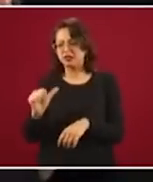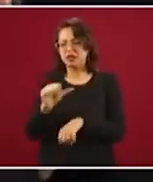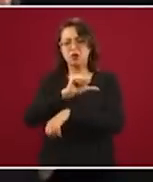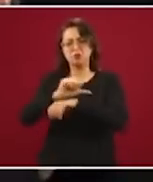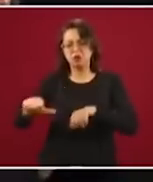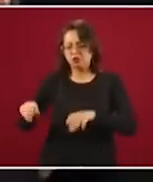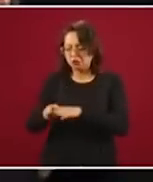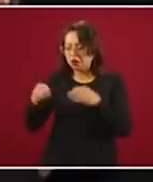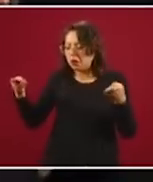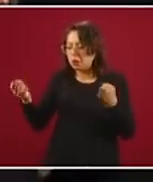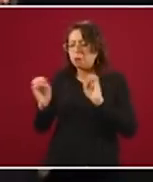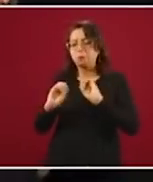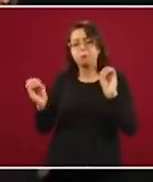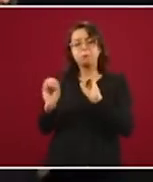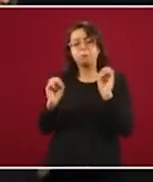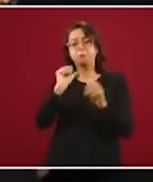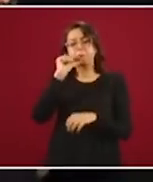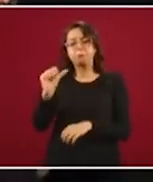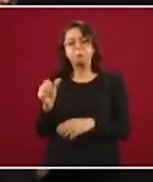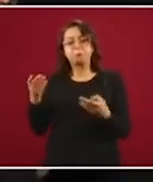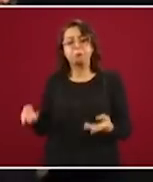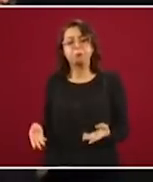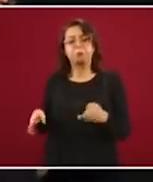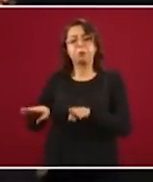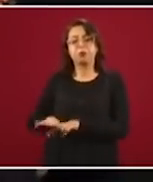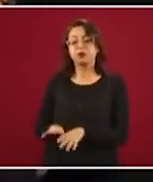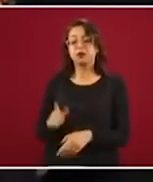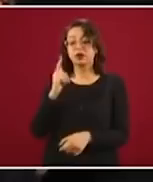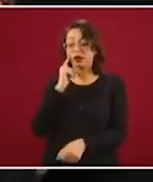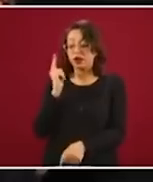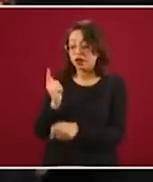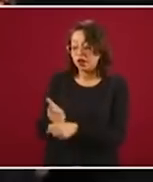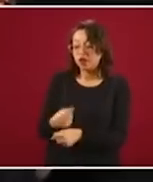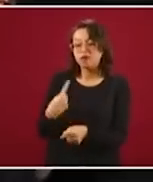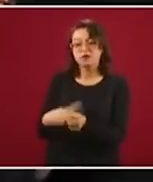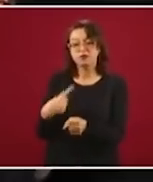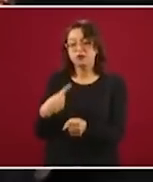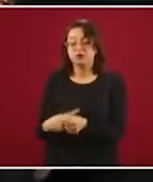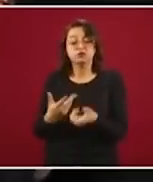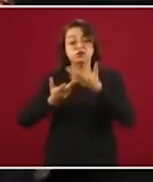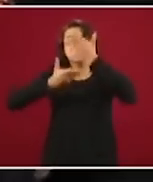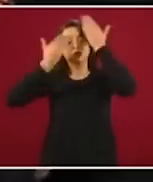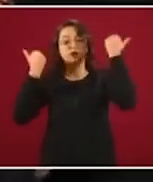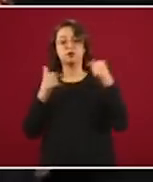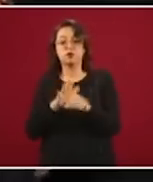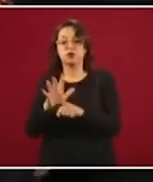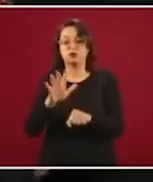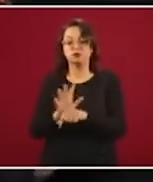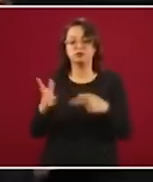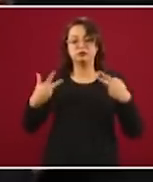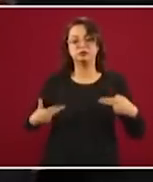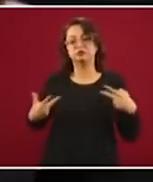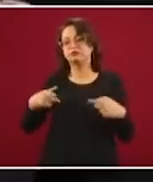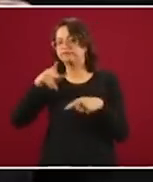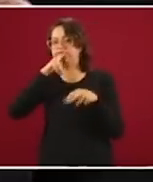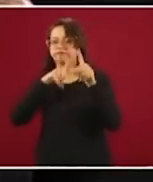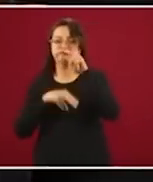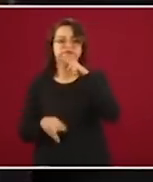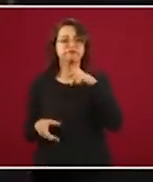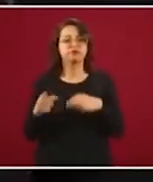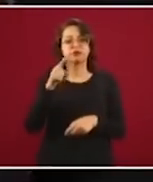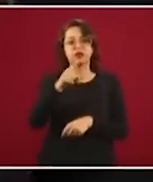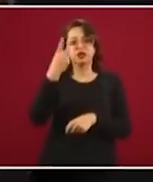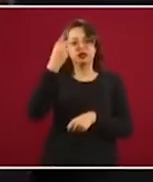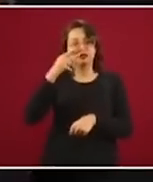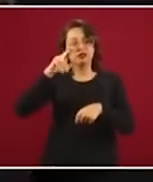volvieron a sacar y no han dado con el tipo de enfermedad que tiene. La señora está desesperada, habló con el director de la clínica, la